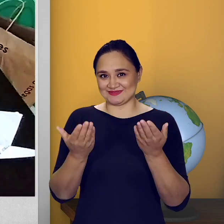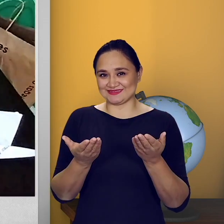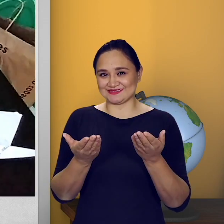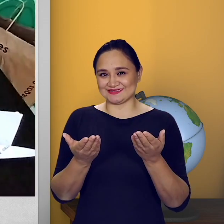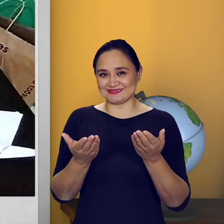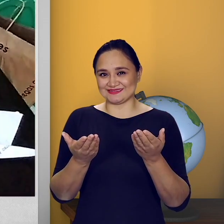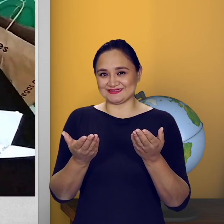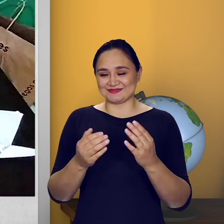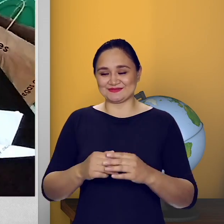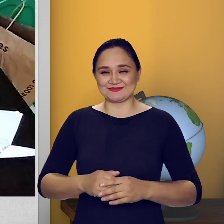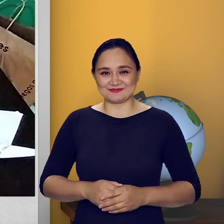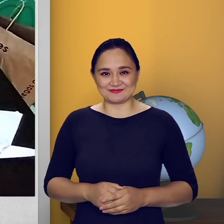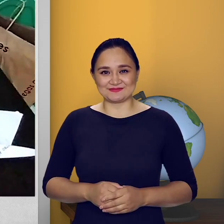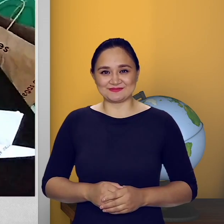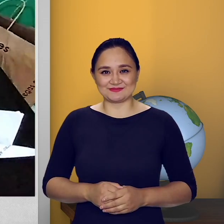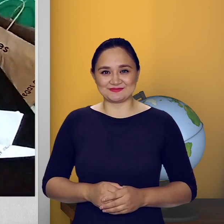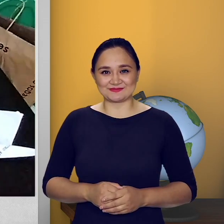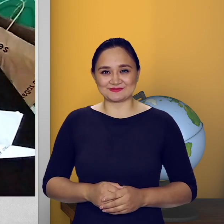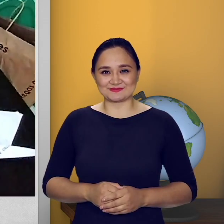Abrimos.